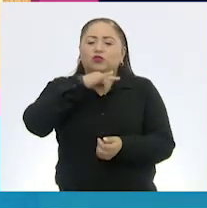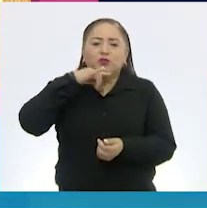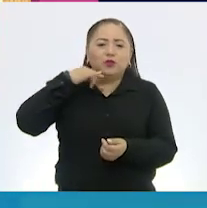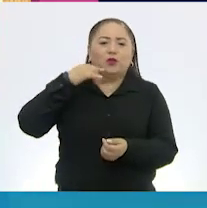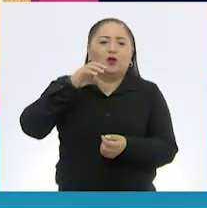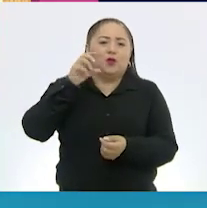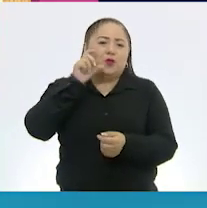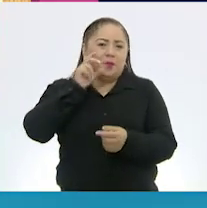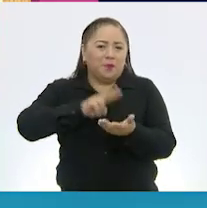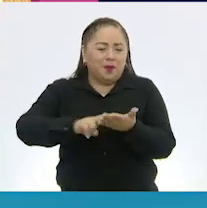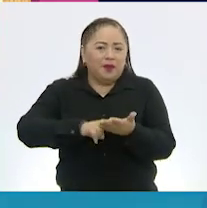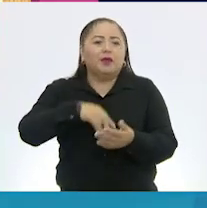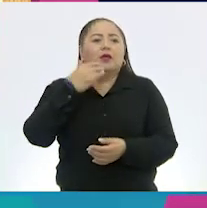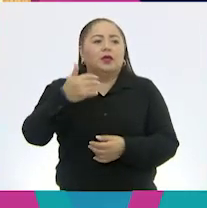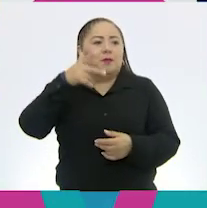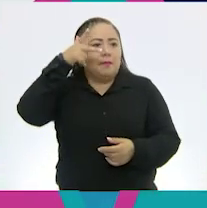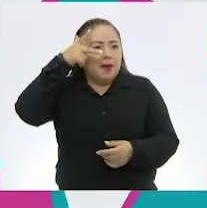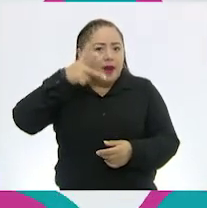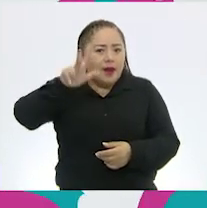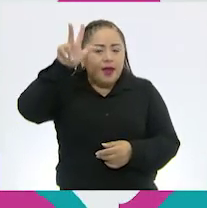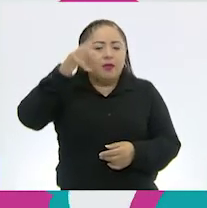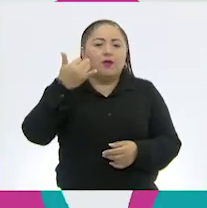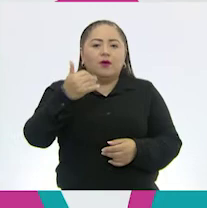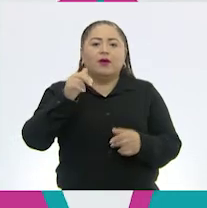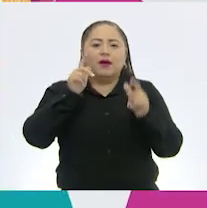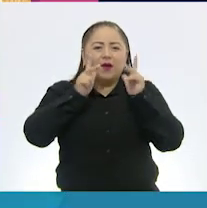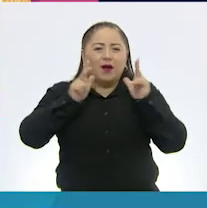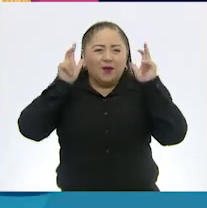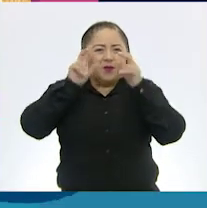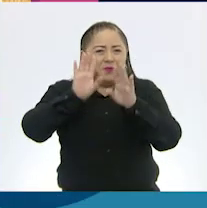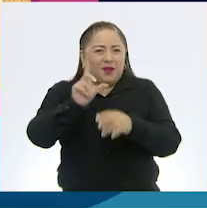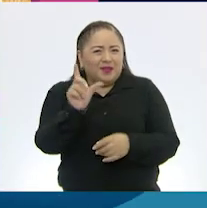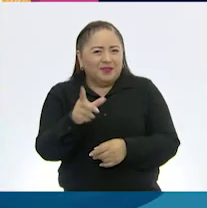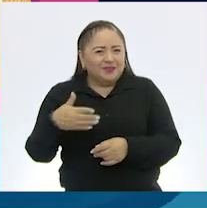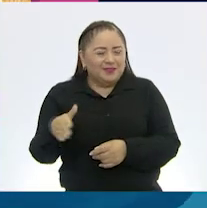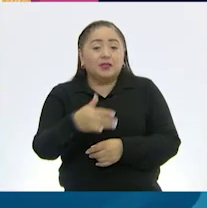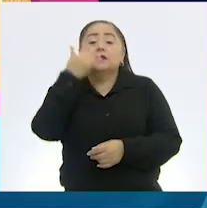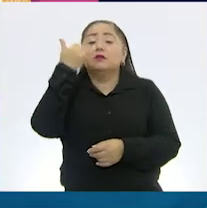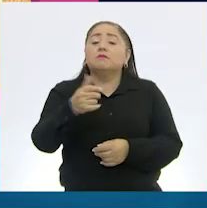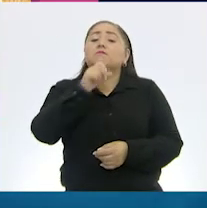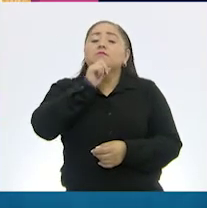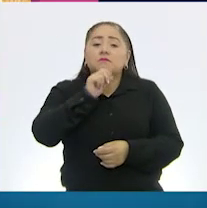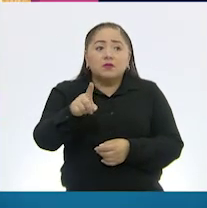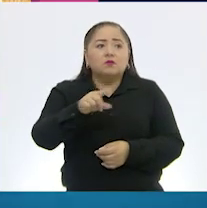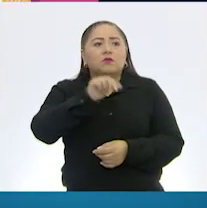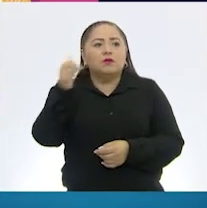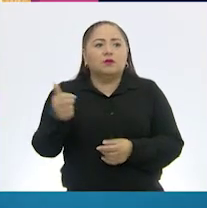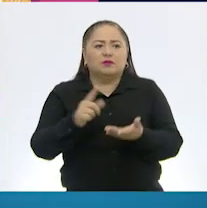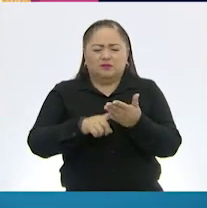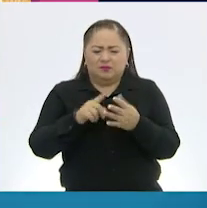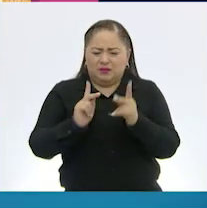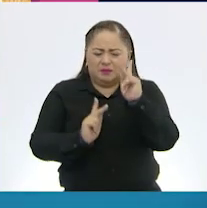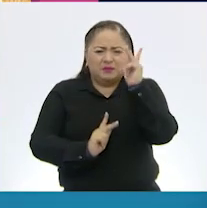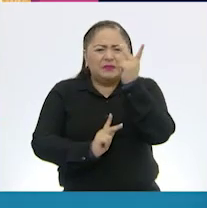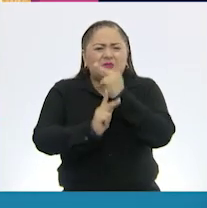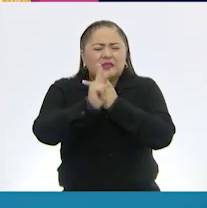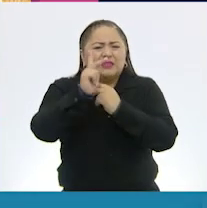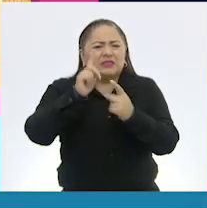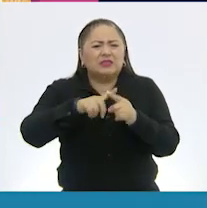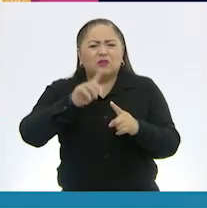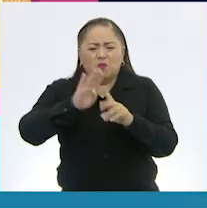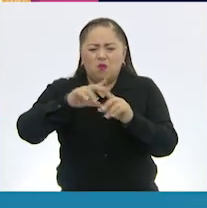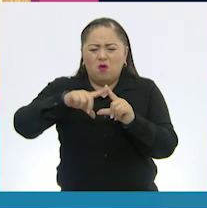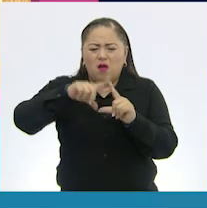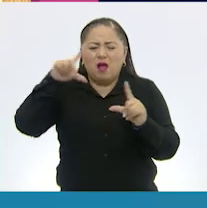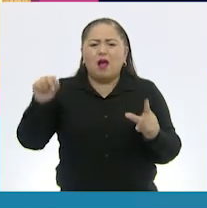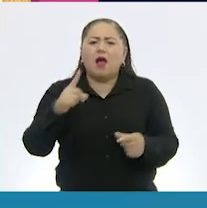tomate, el venado y los ajolotes. Ah, además también las espirulinas, que son algas